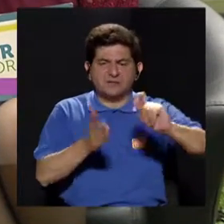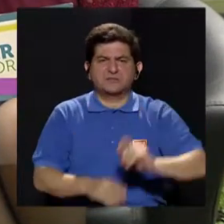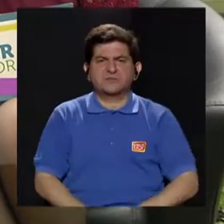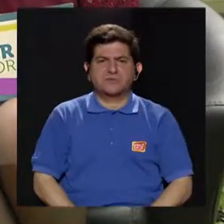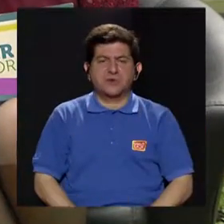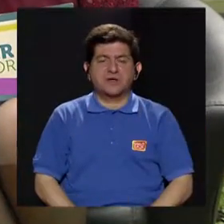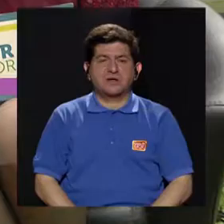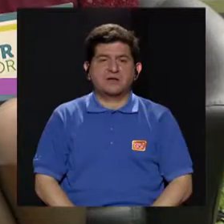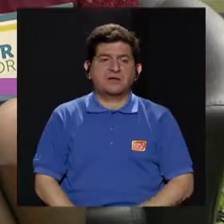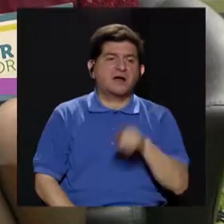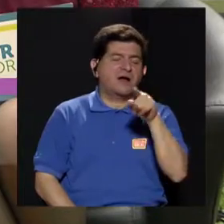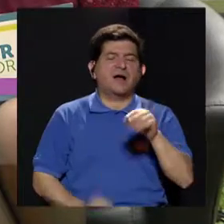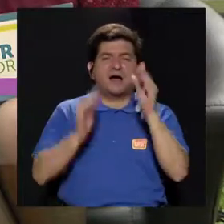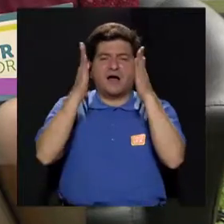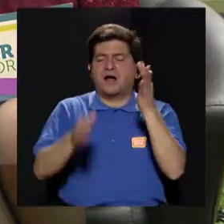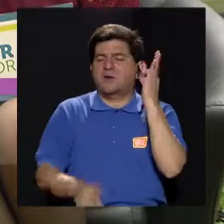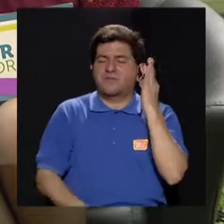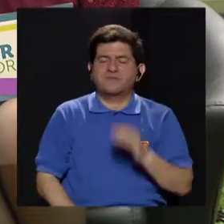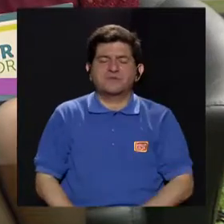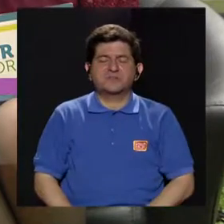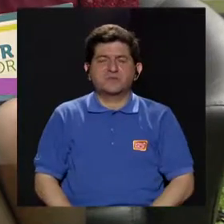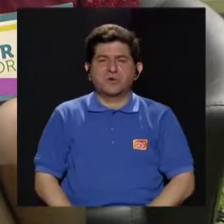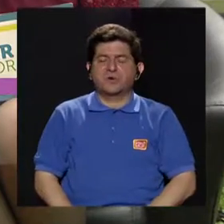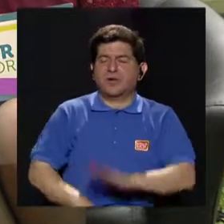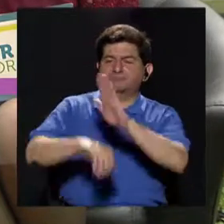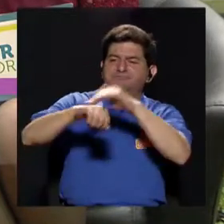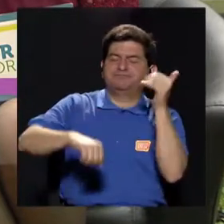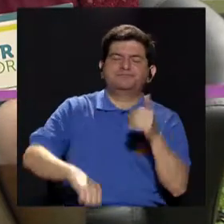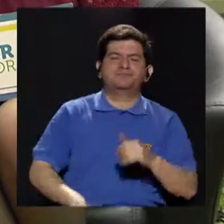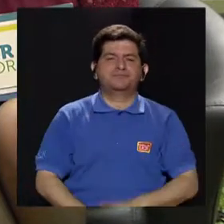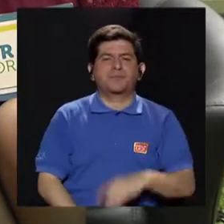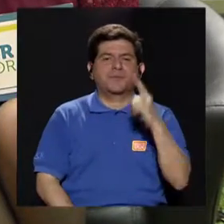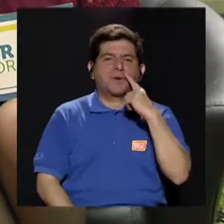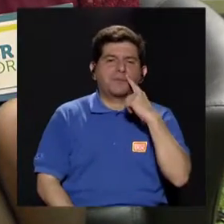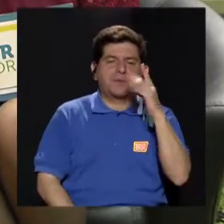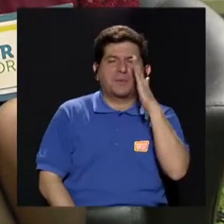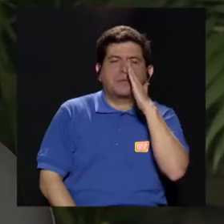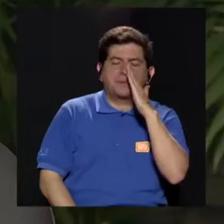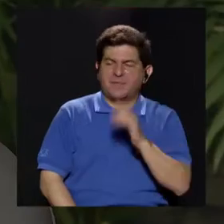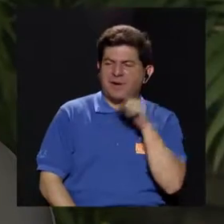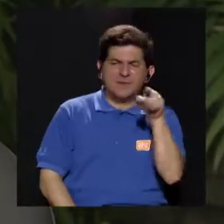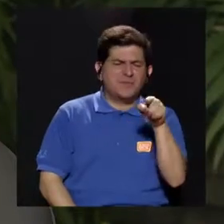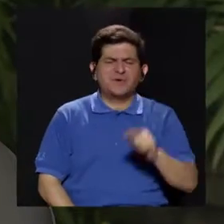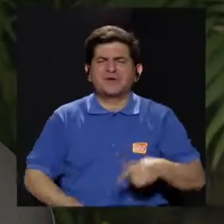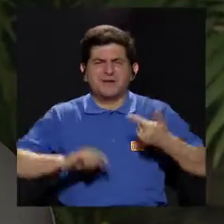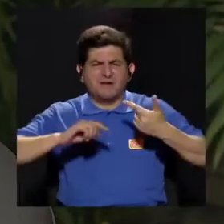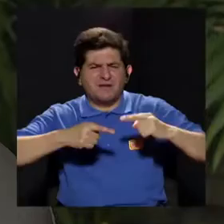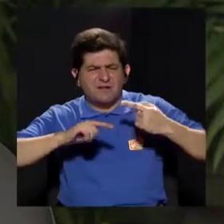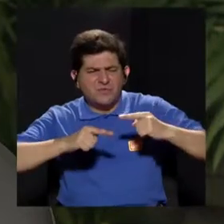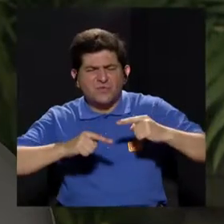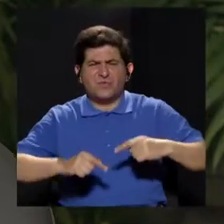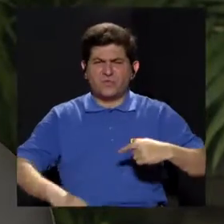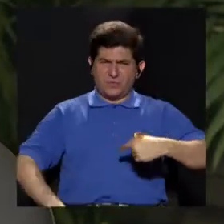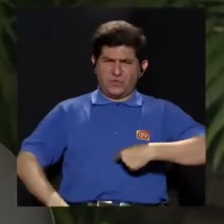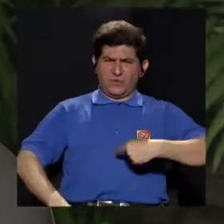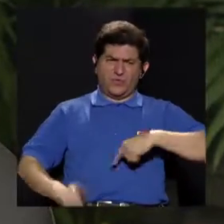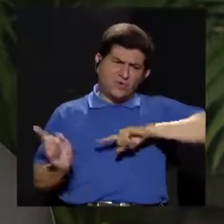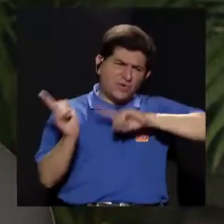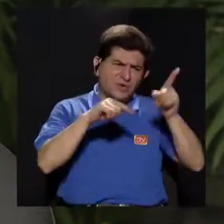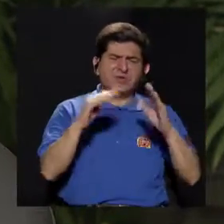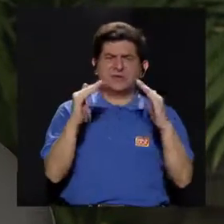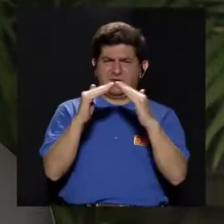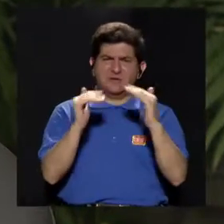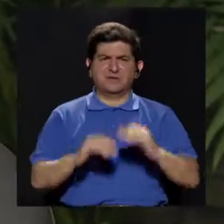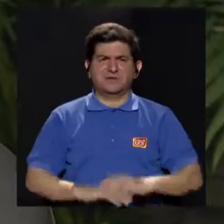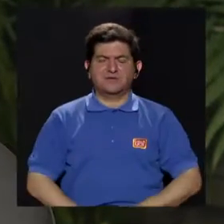escolares se vienen, llaman a la maestra, llama a los padres recurrentemente porque al niño le duele el estómago, llegan a